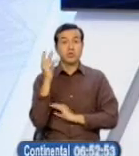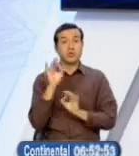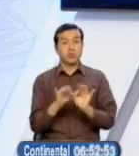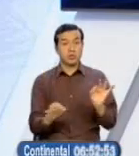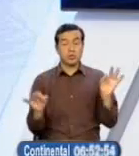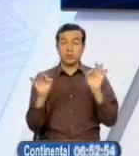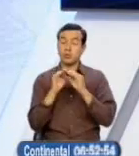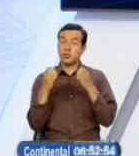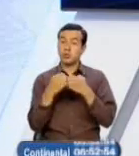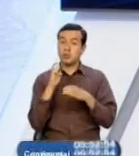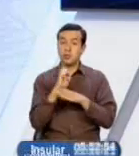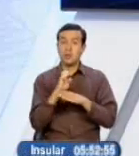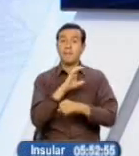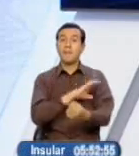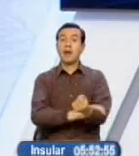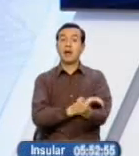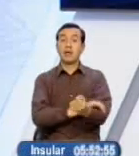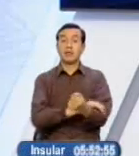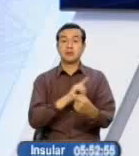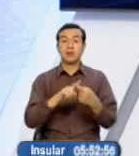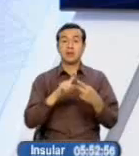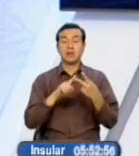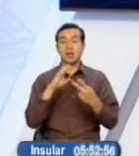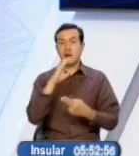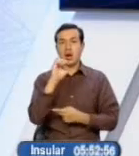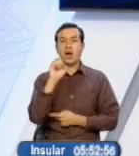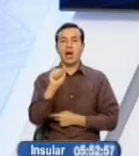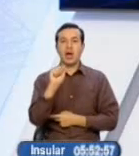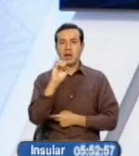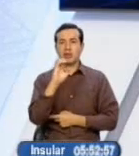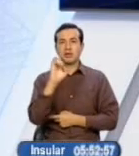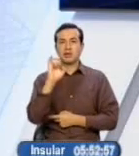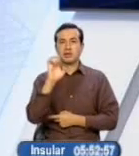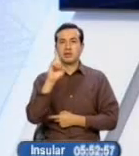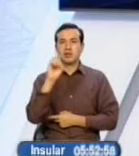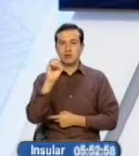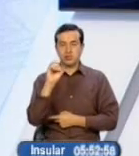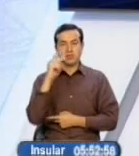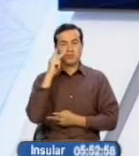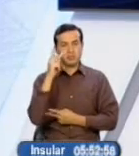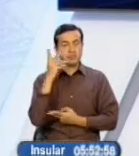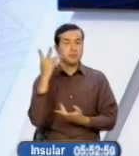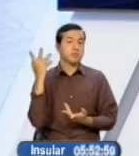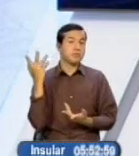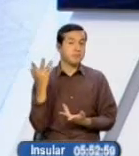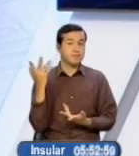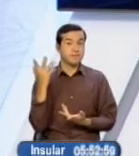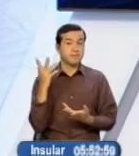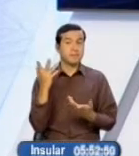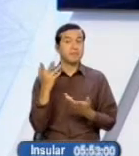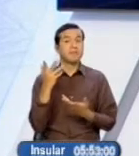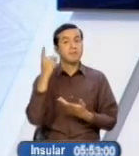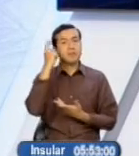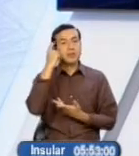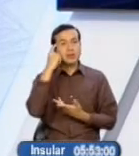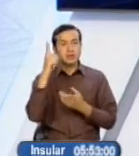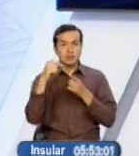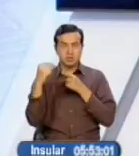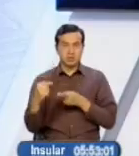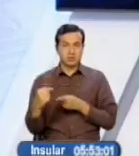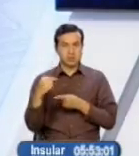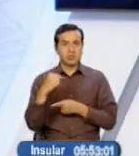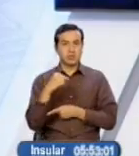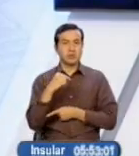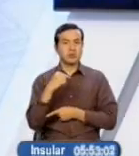nuestra selección, Antonio Valencia y Felipe Caicedo, que están listos para poder estar en la cancha el día jueves en el Atahualpa. ¿Opinan sobre estos dos rivales que tiene la